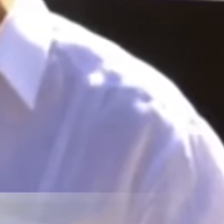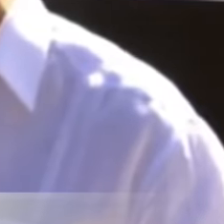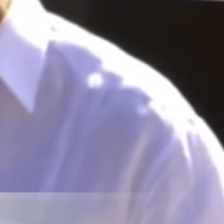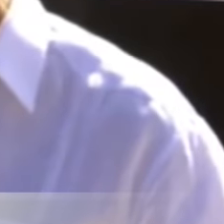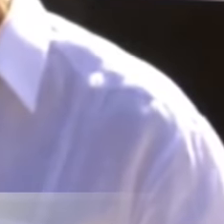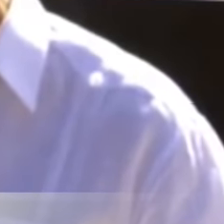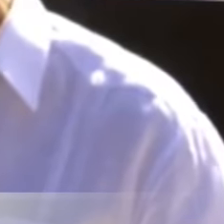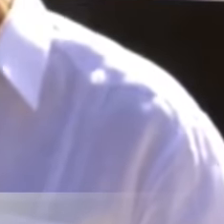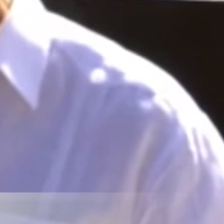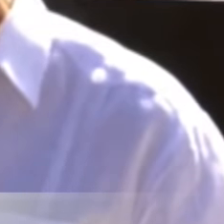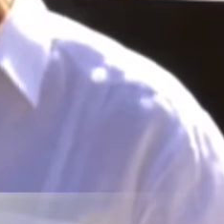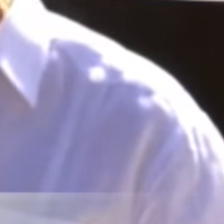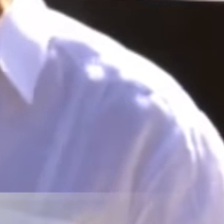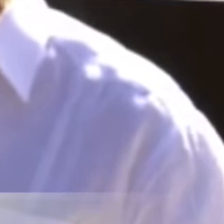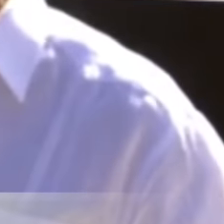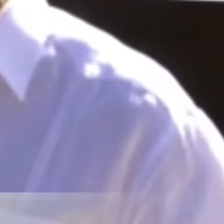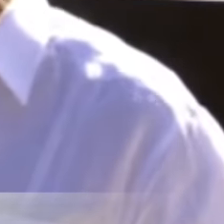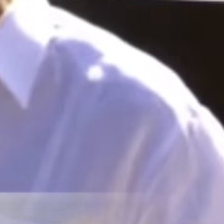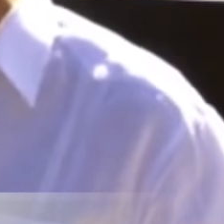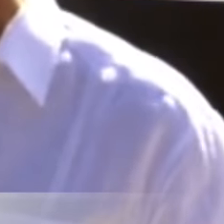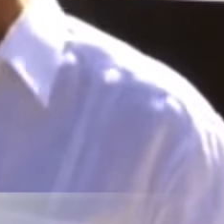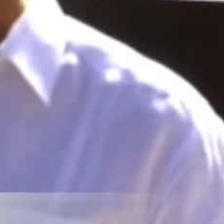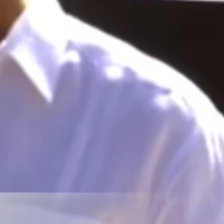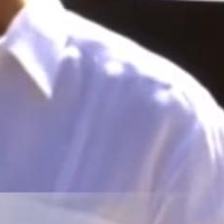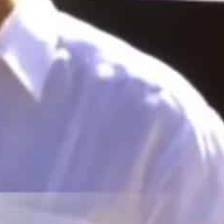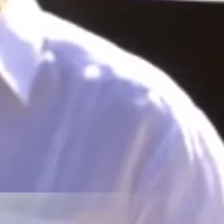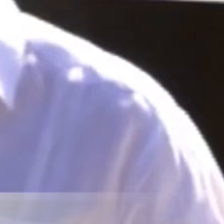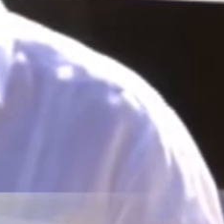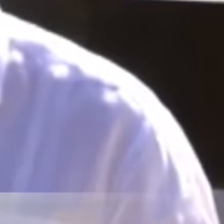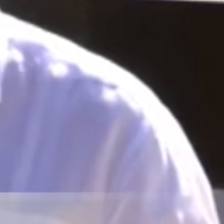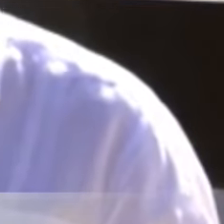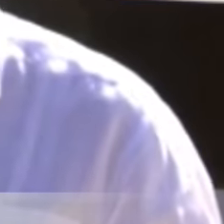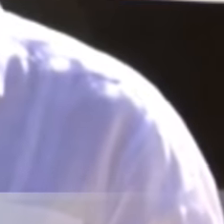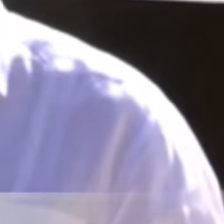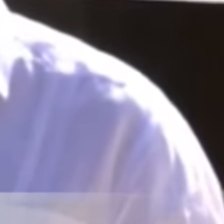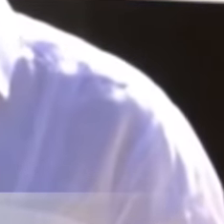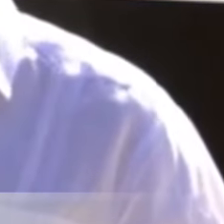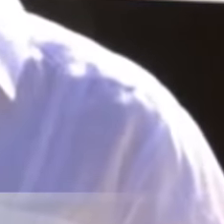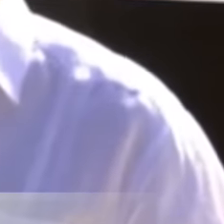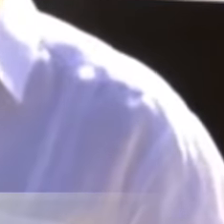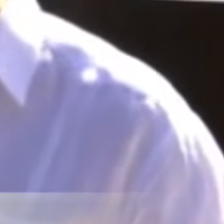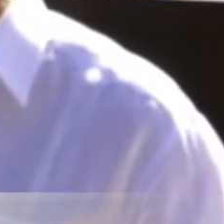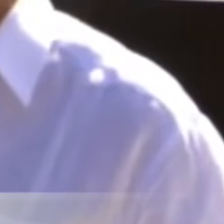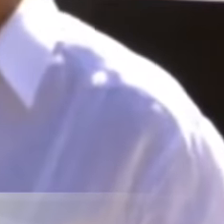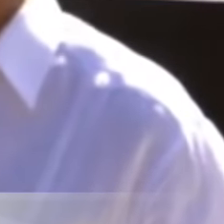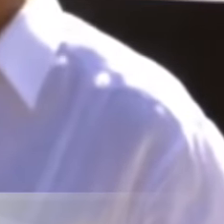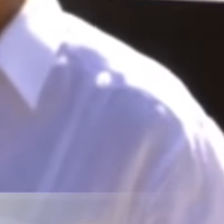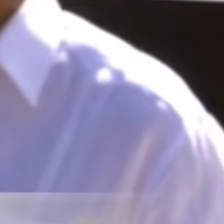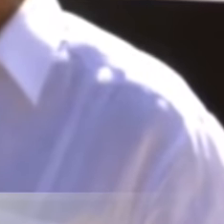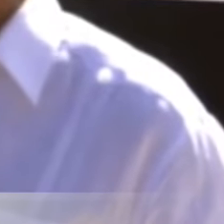redes sociales. En unas cuantas horas iniciará no solo un nuevo